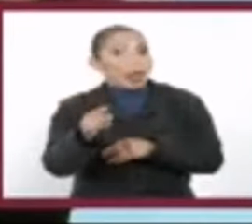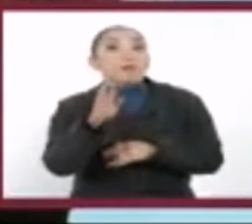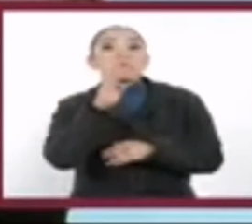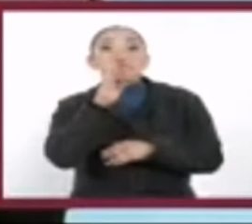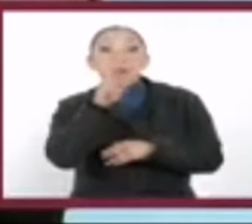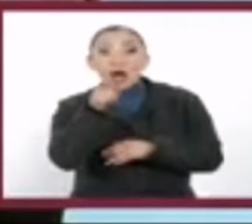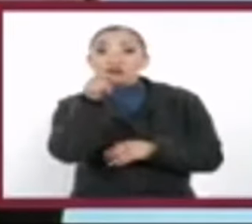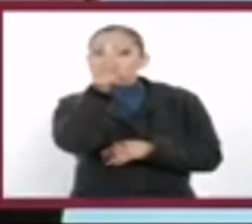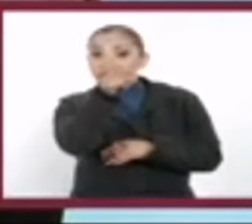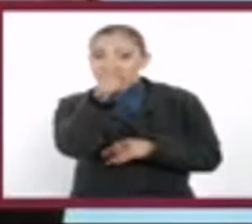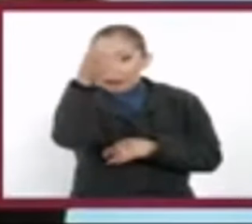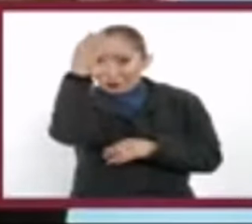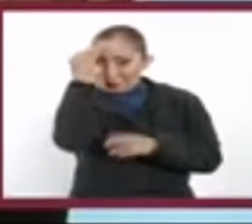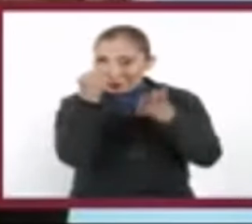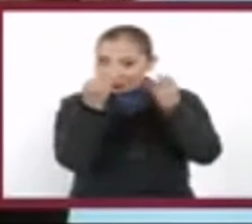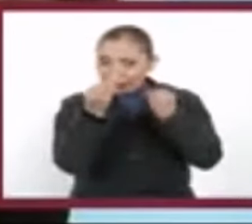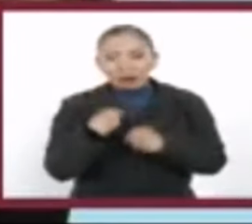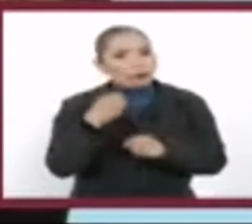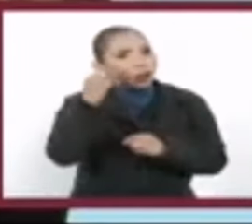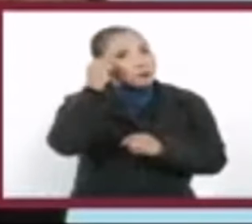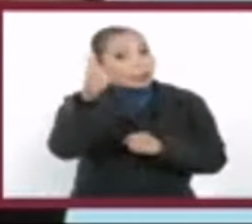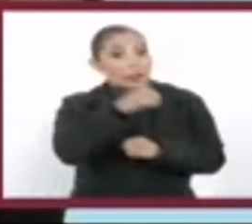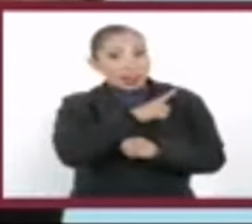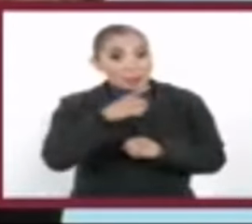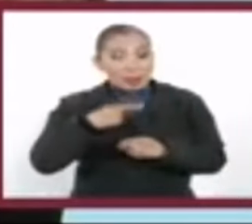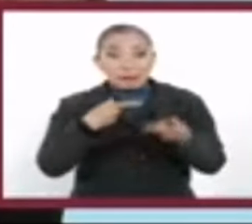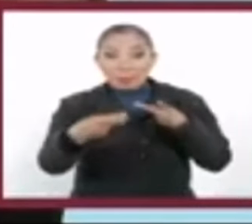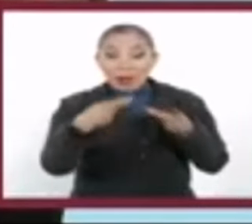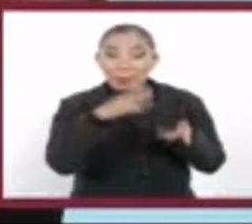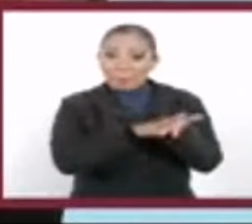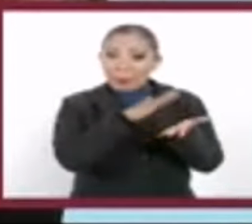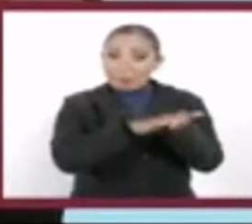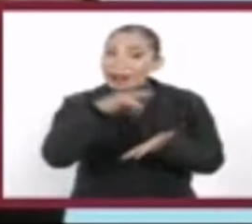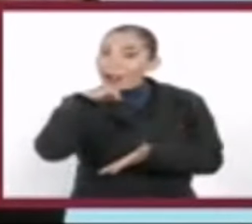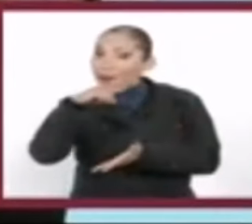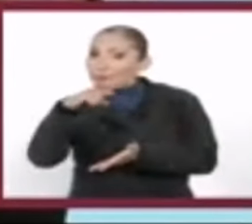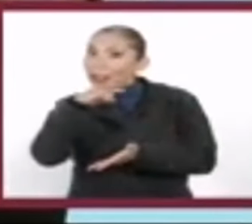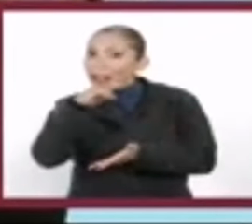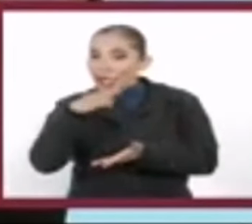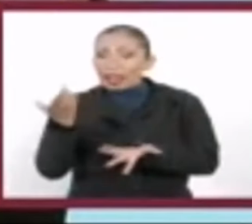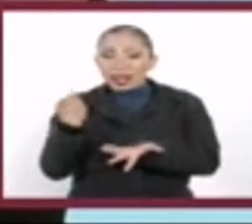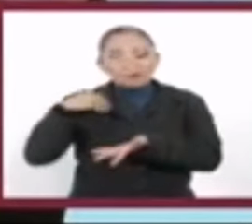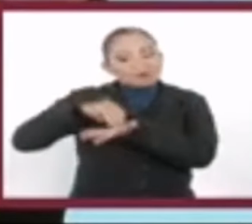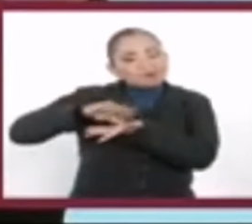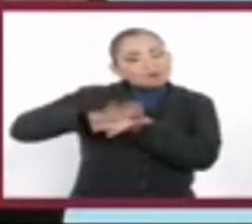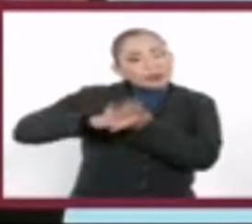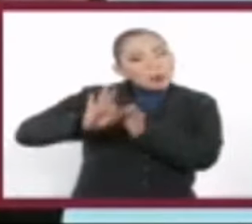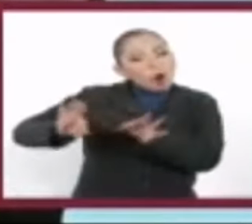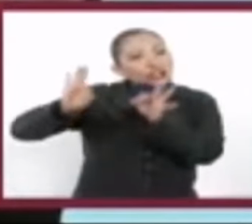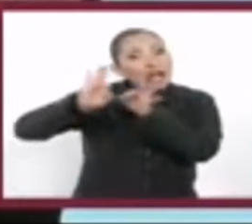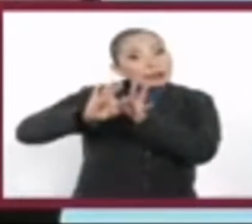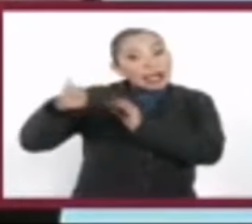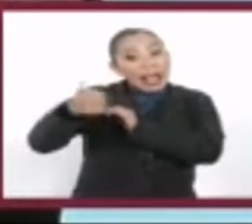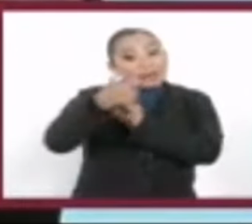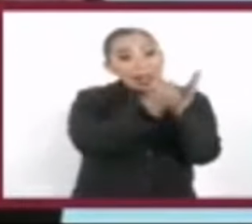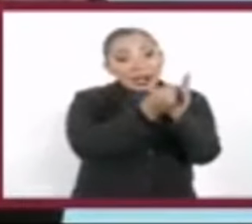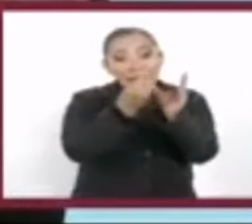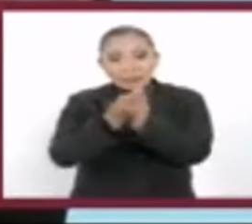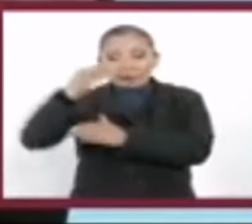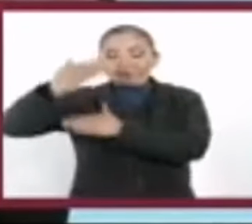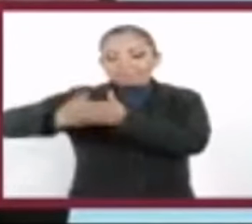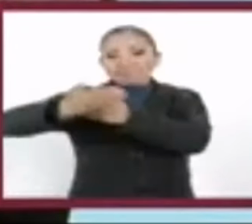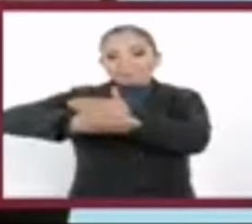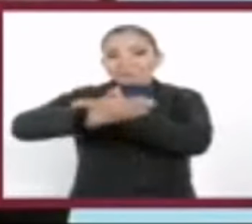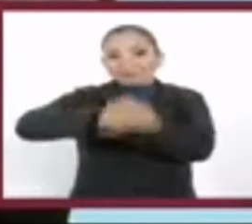para mejorar los aprendizajes. No olviden tener a la mano papel y lápiz e integren las notas relevantes de cada sesión en